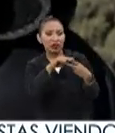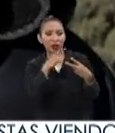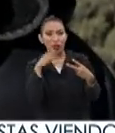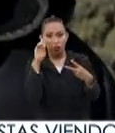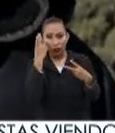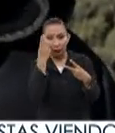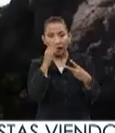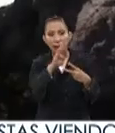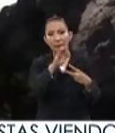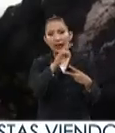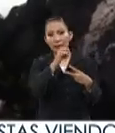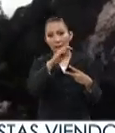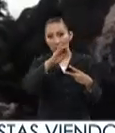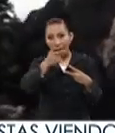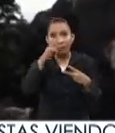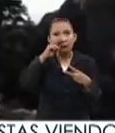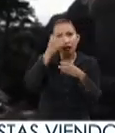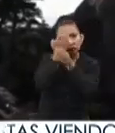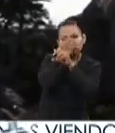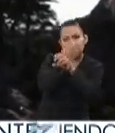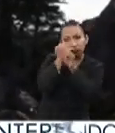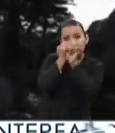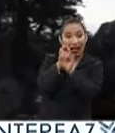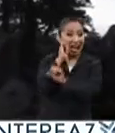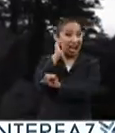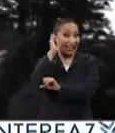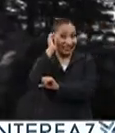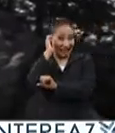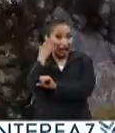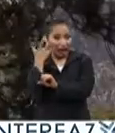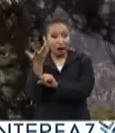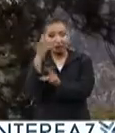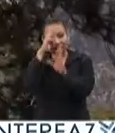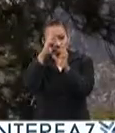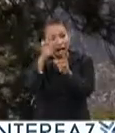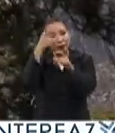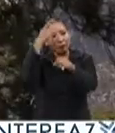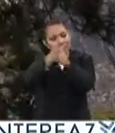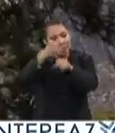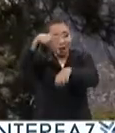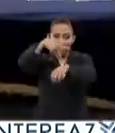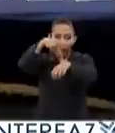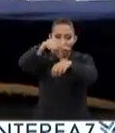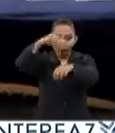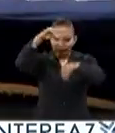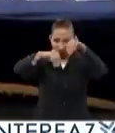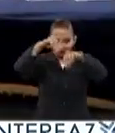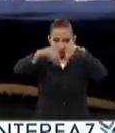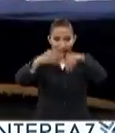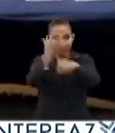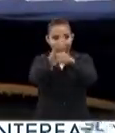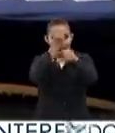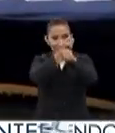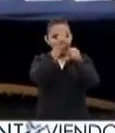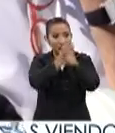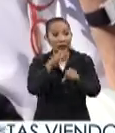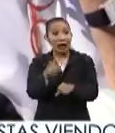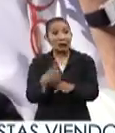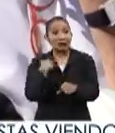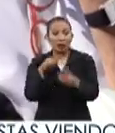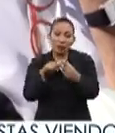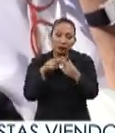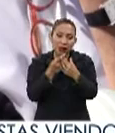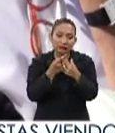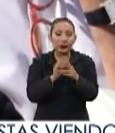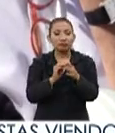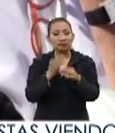del universo, del Big Bang. Y ayer hicimos la ceremonia de la primera piedra, es decir que básicamente es el